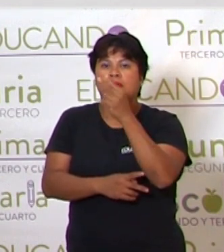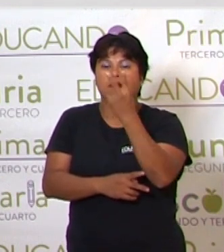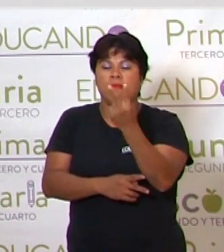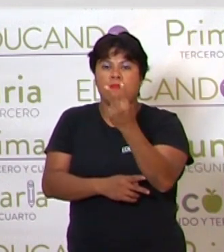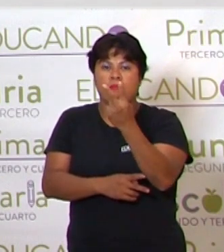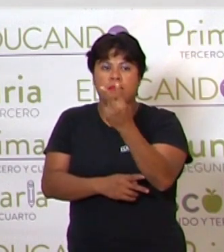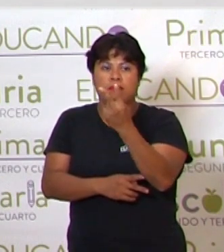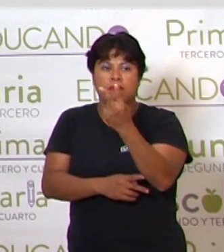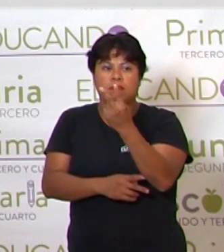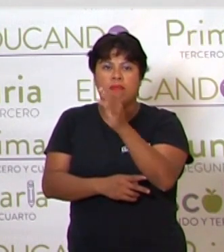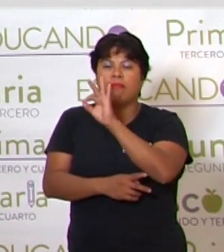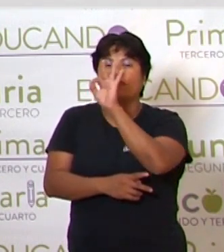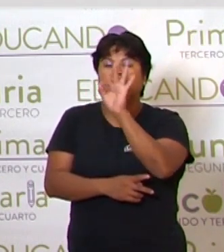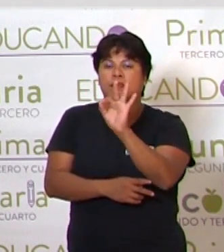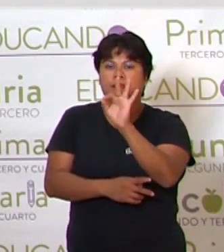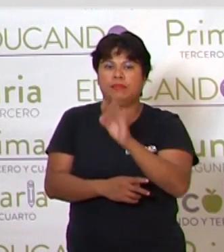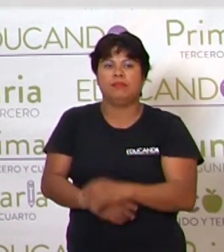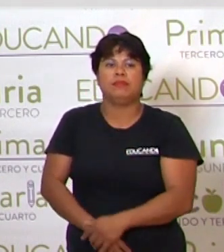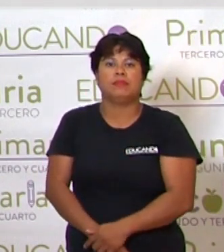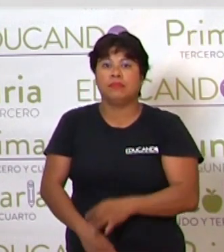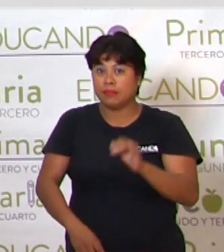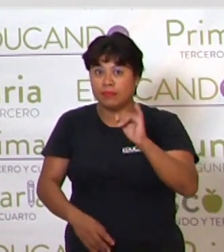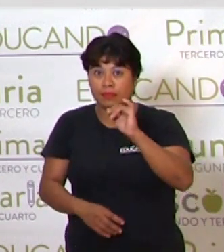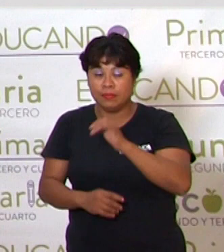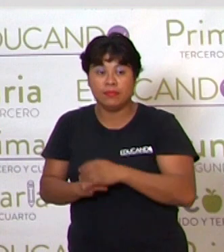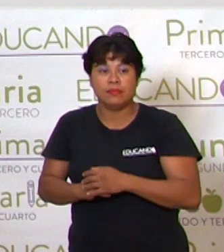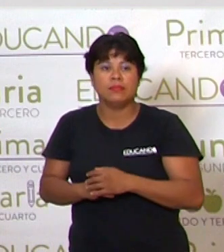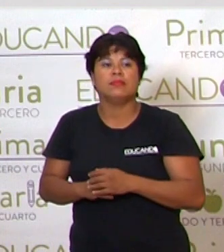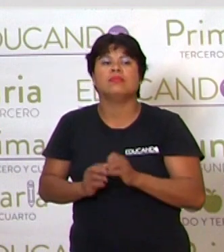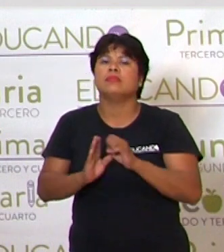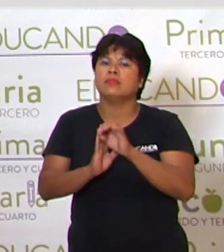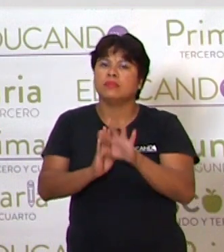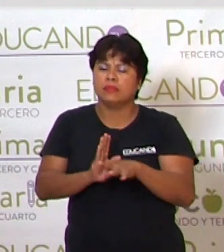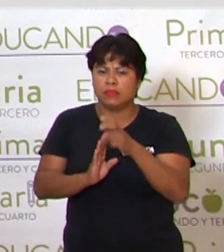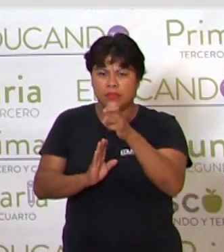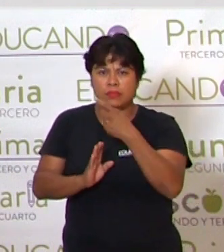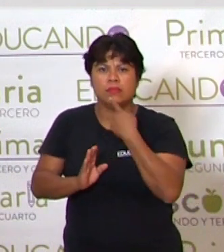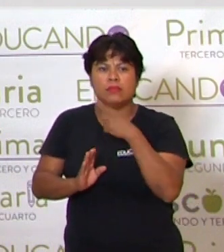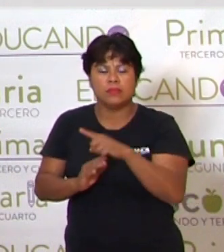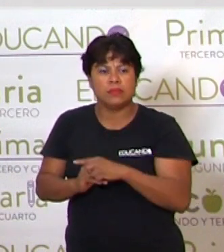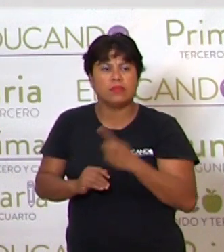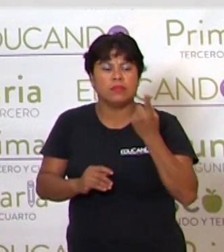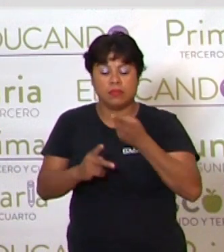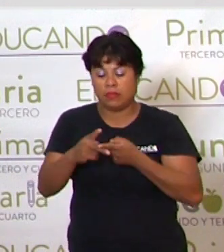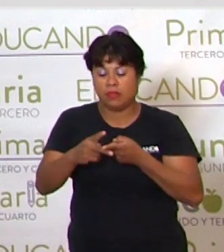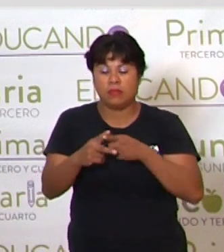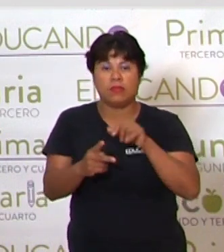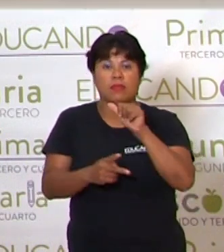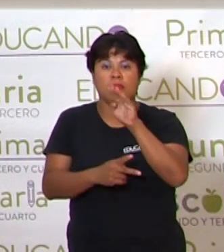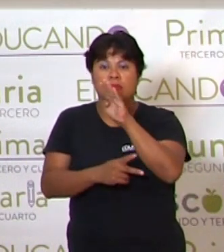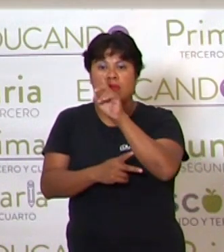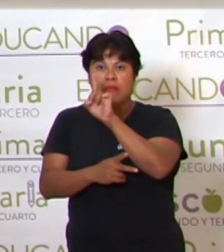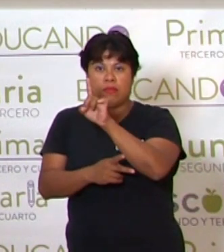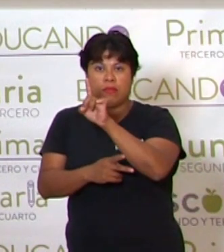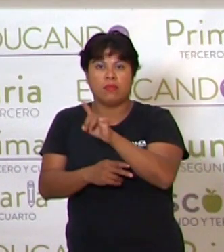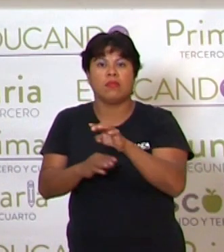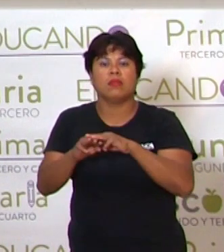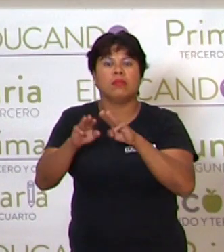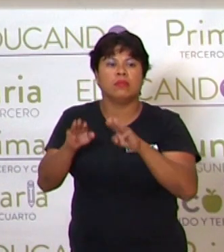92 grados. ¿Sí? Quiere decir que el ángulo ABD